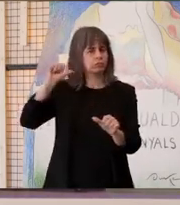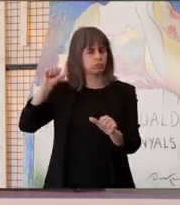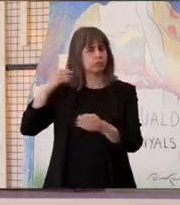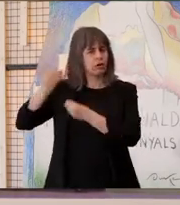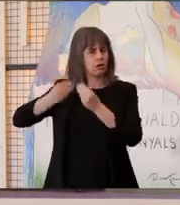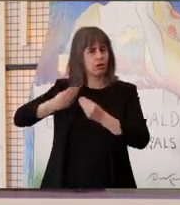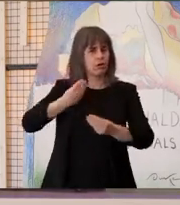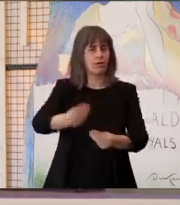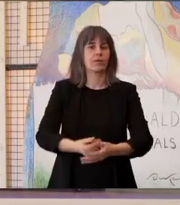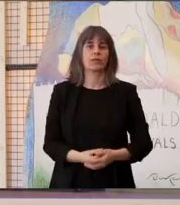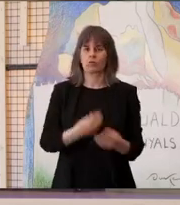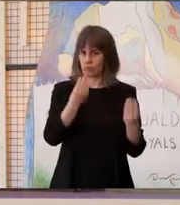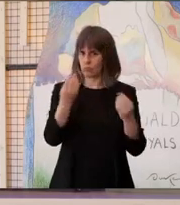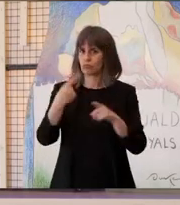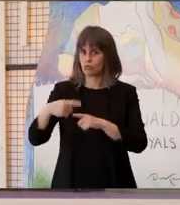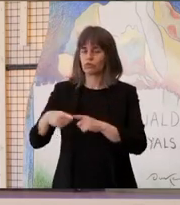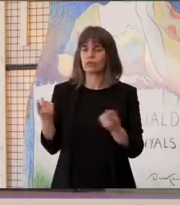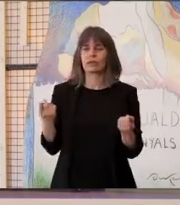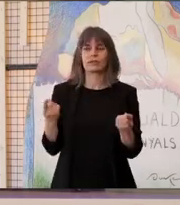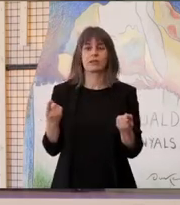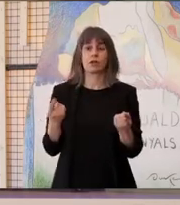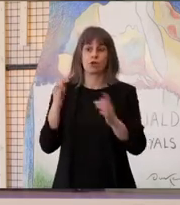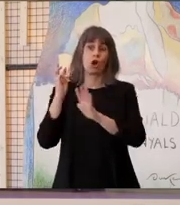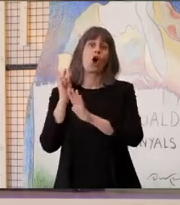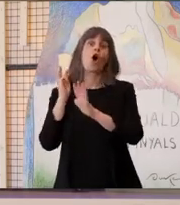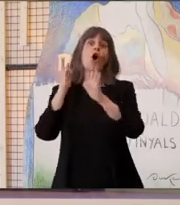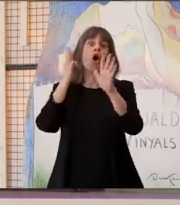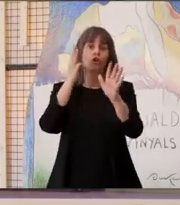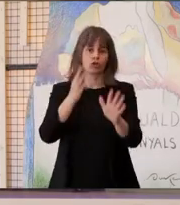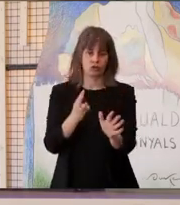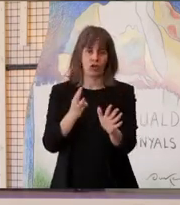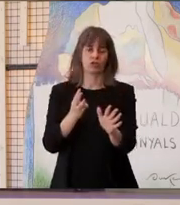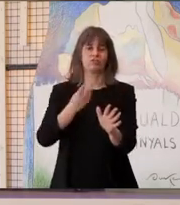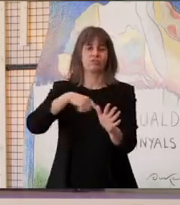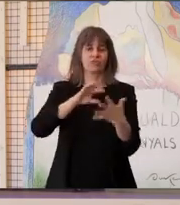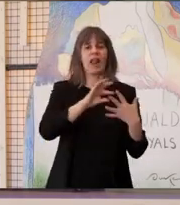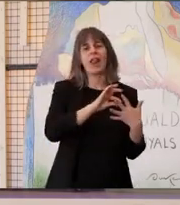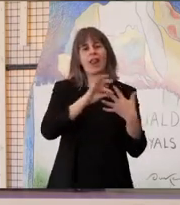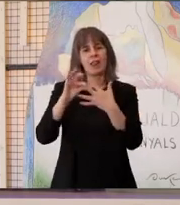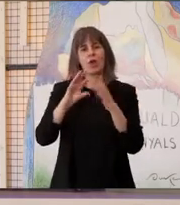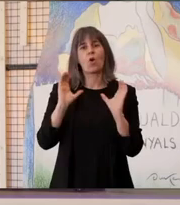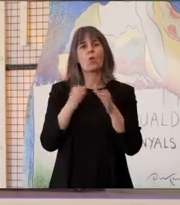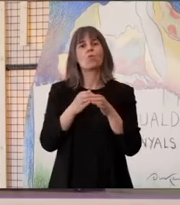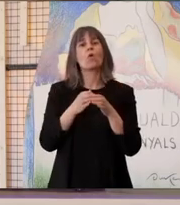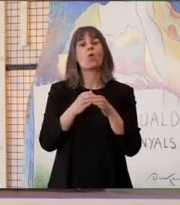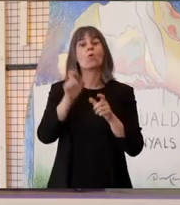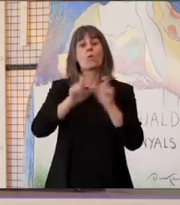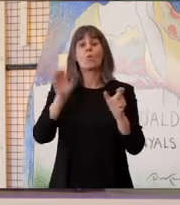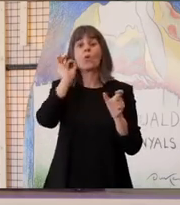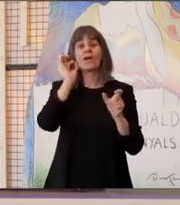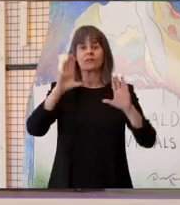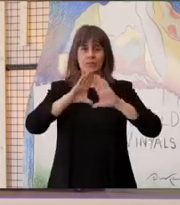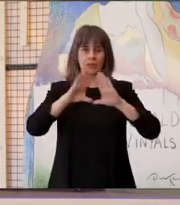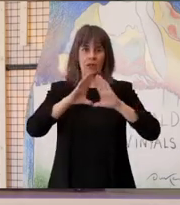mucho que hemos hecho ocho años liderando un grupo de mujeres feministas porque no